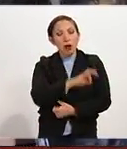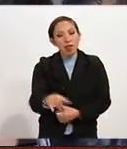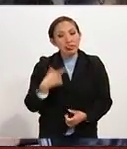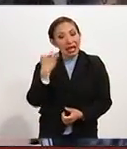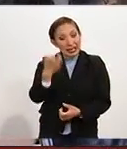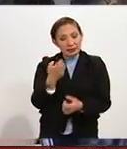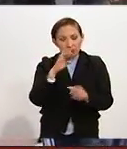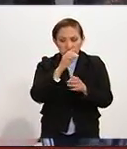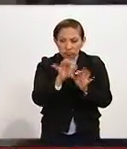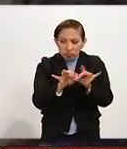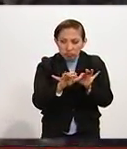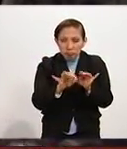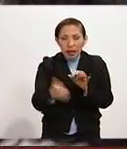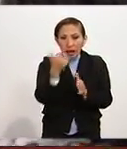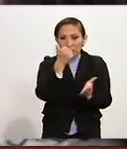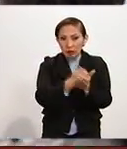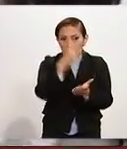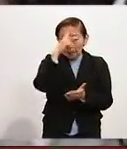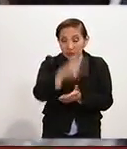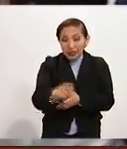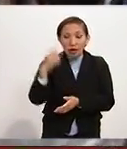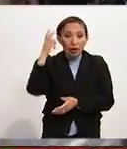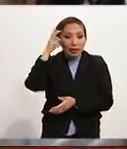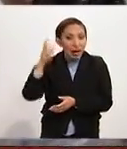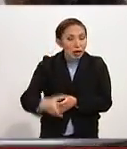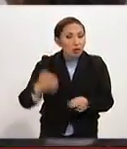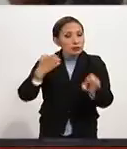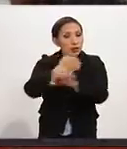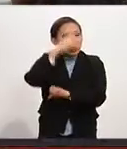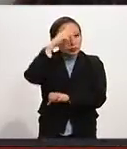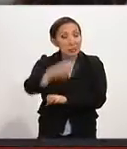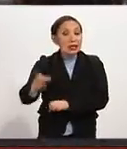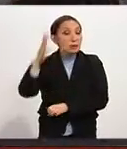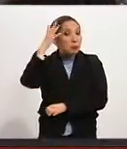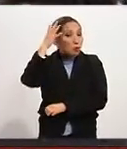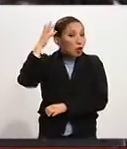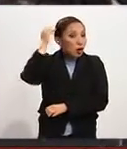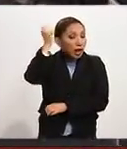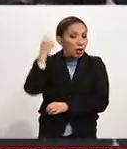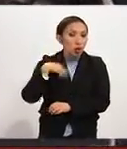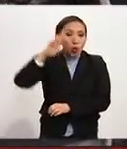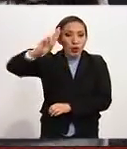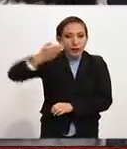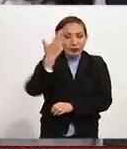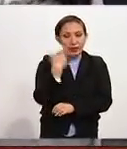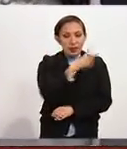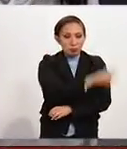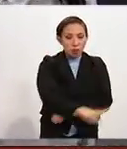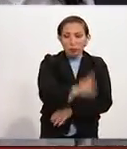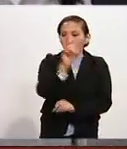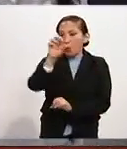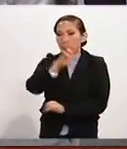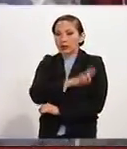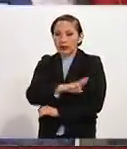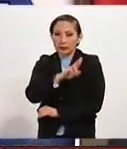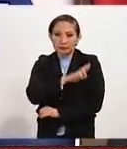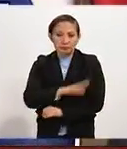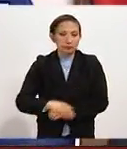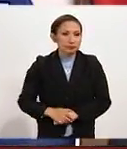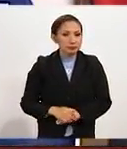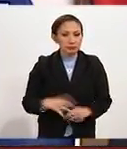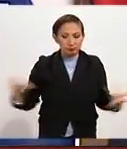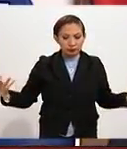encontrar esta oferta educativa en la Ciudad de México, Hidalgo, Estado de México y Morelos, en universidades públicas y privadas.